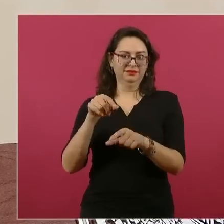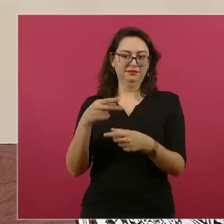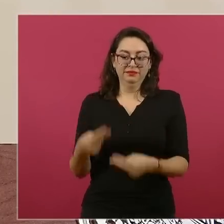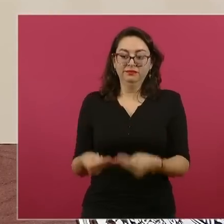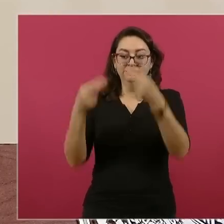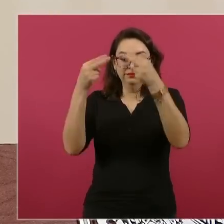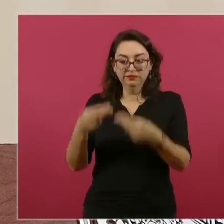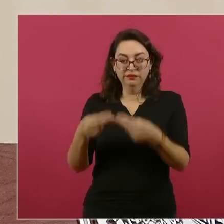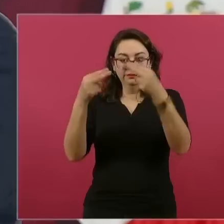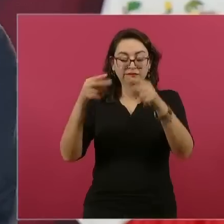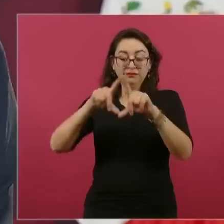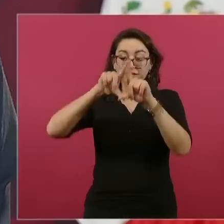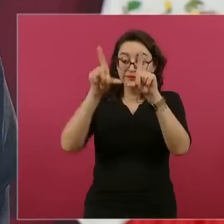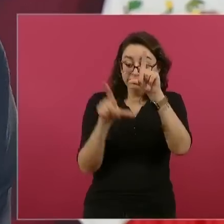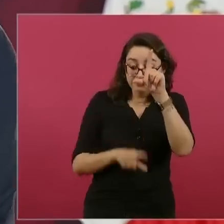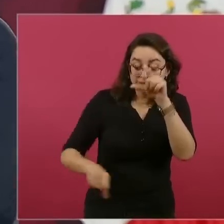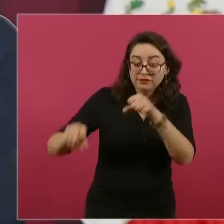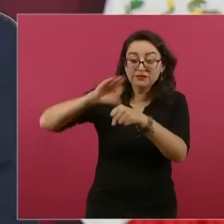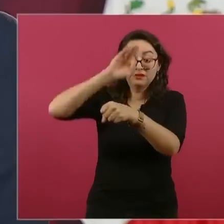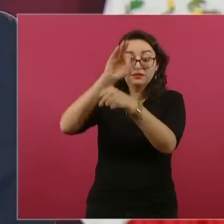porque no estamos aquí para que